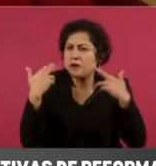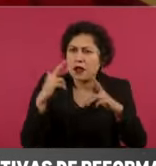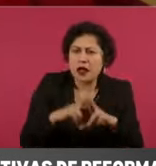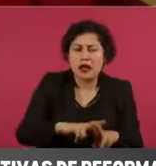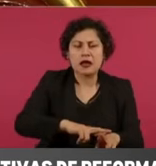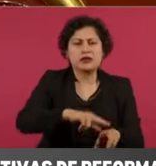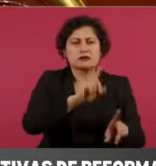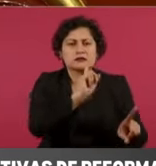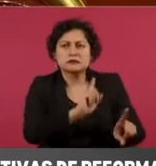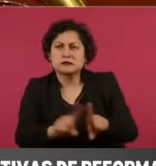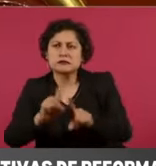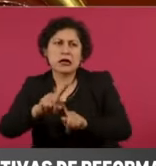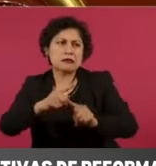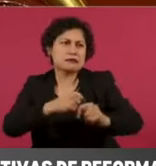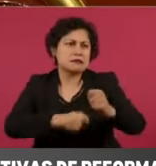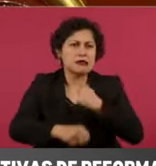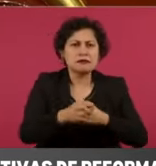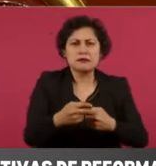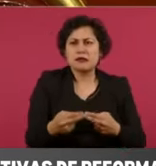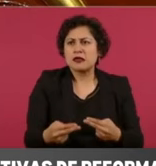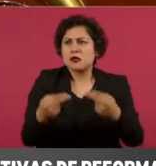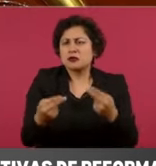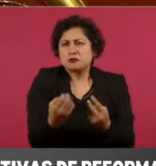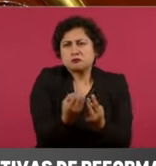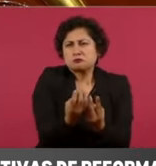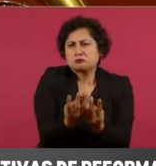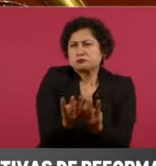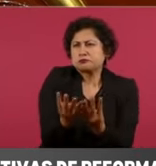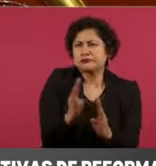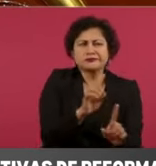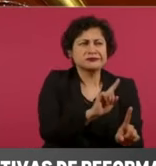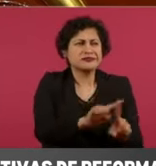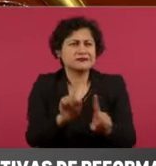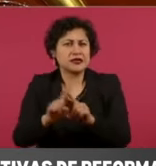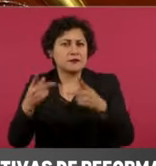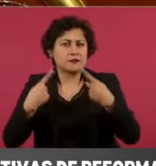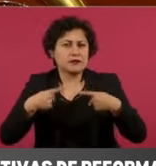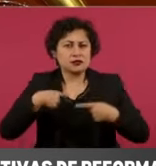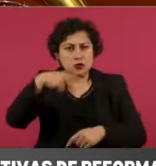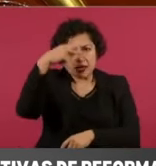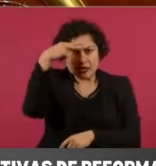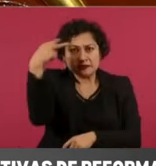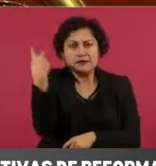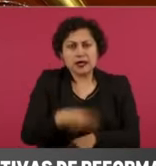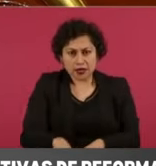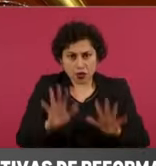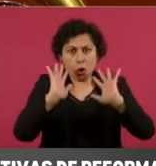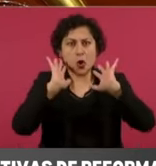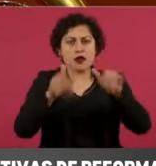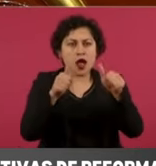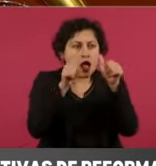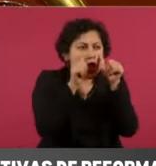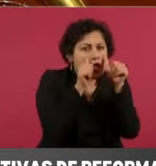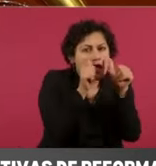comerciantes, los pequeños y medianos empresarios. Y la nueva política